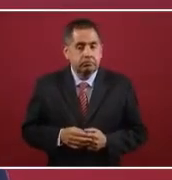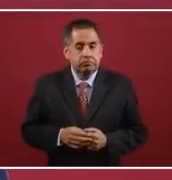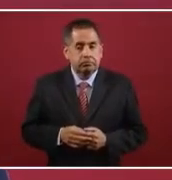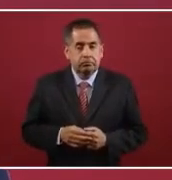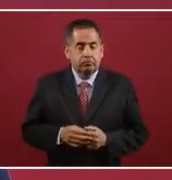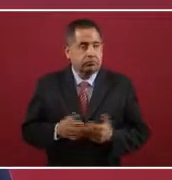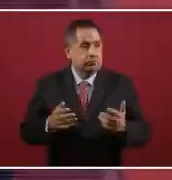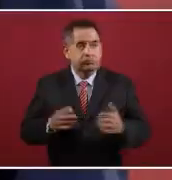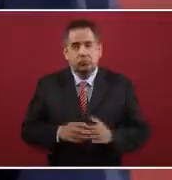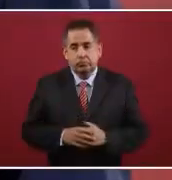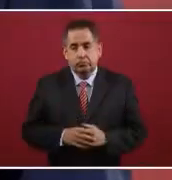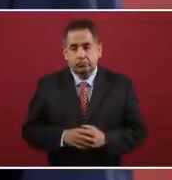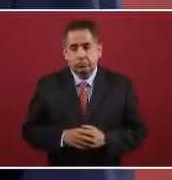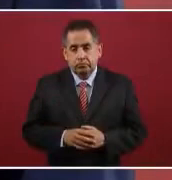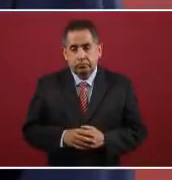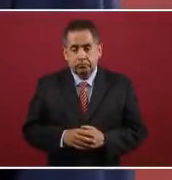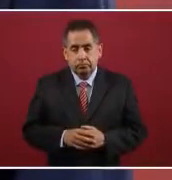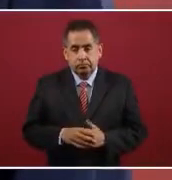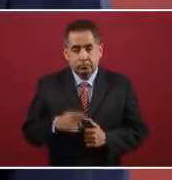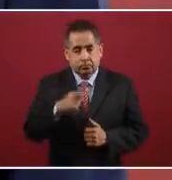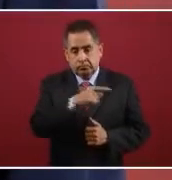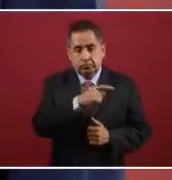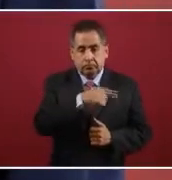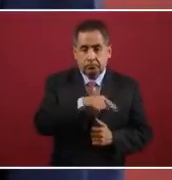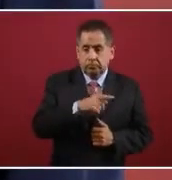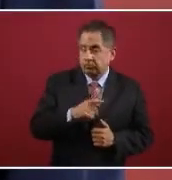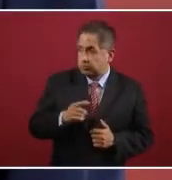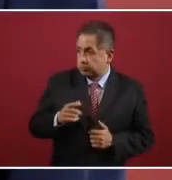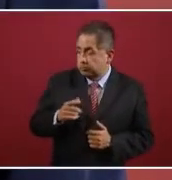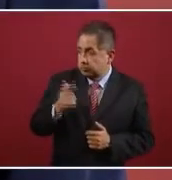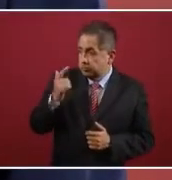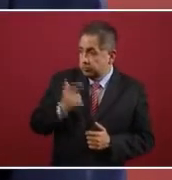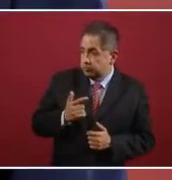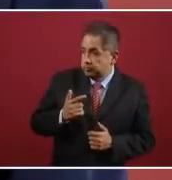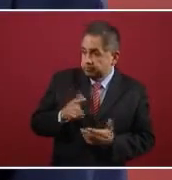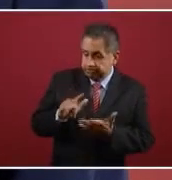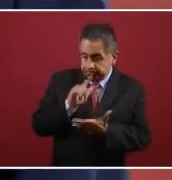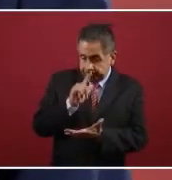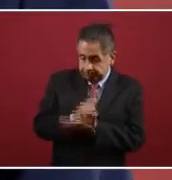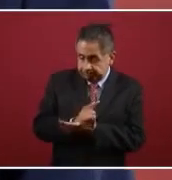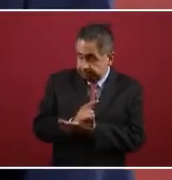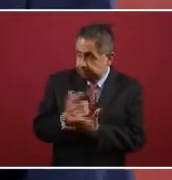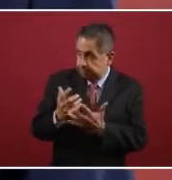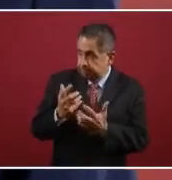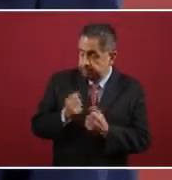nos van a aplicar la ley, va a haber